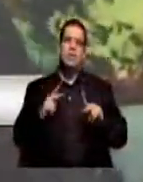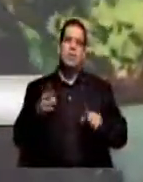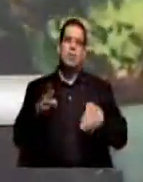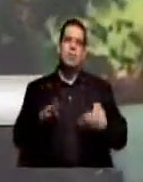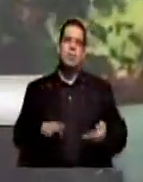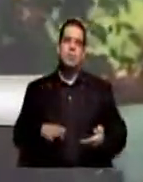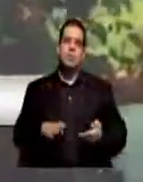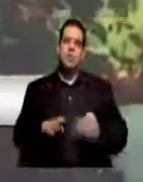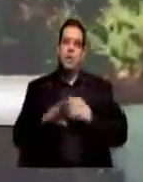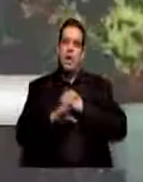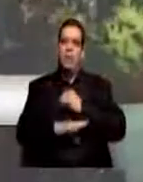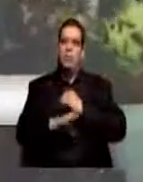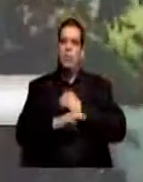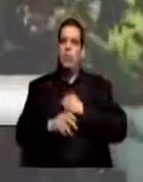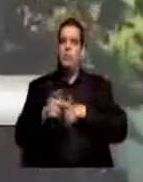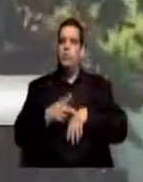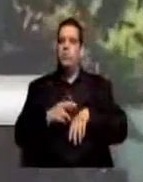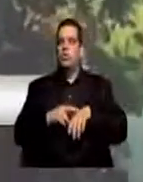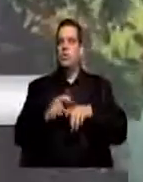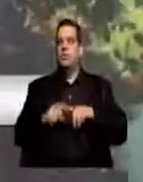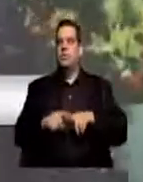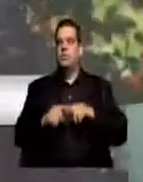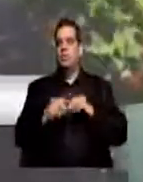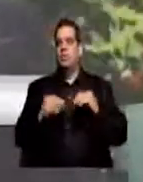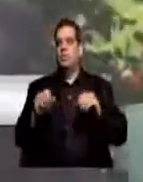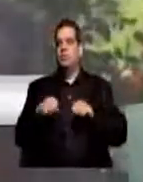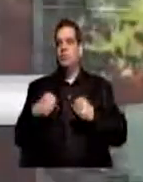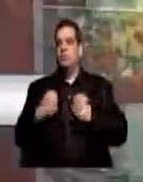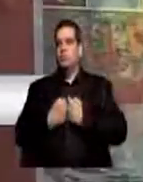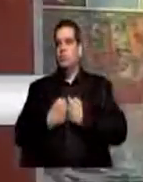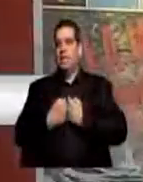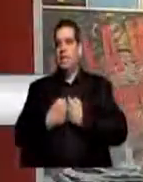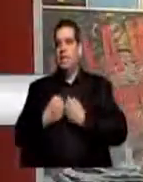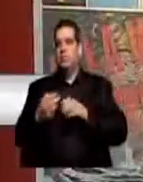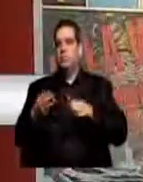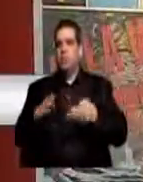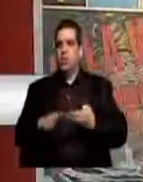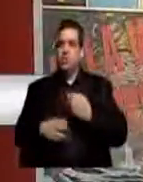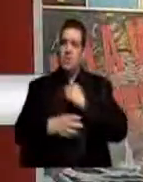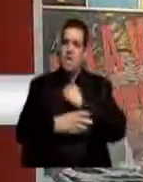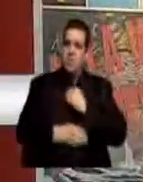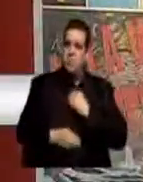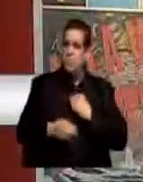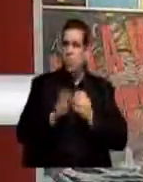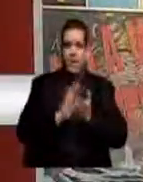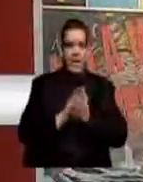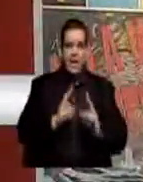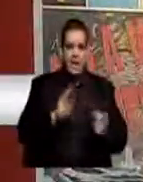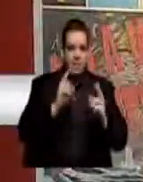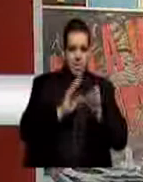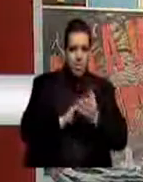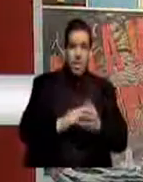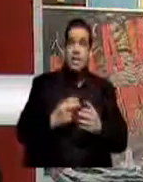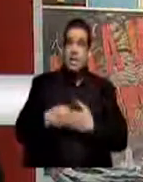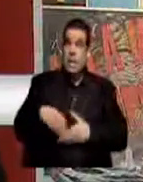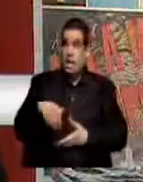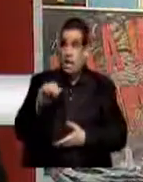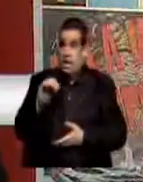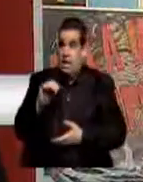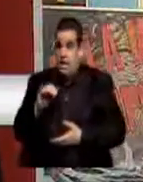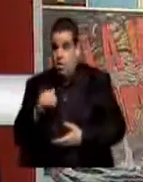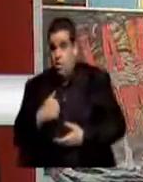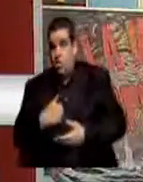Puerto Rico, que de acuerdo al estatus social del muerto así lo despedía. Si era pobre lo despachaba bien rápido y si era rico